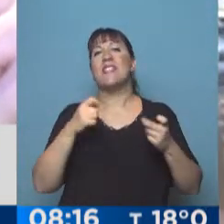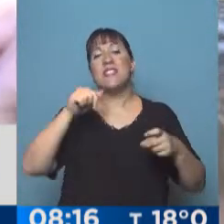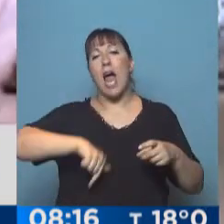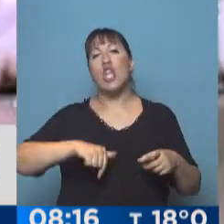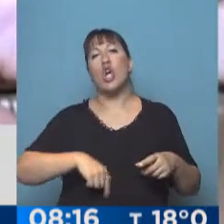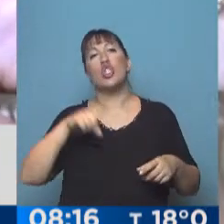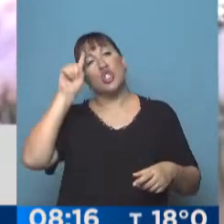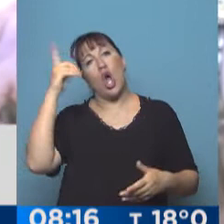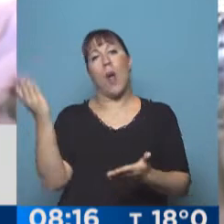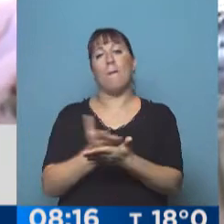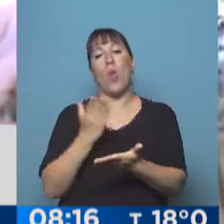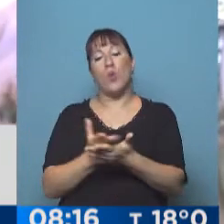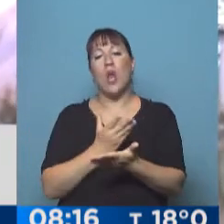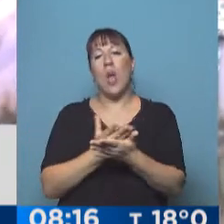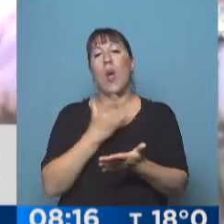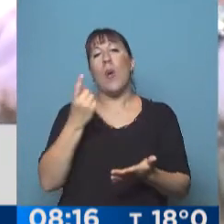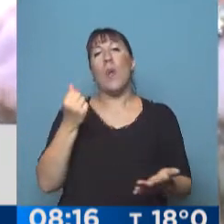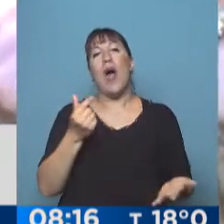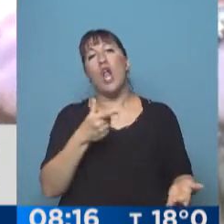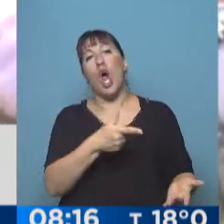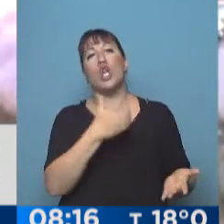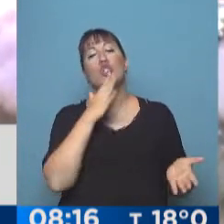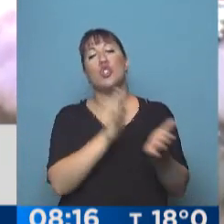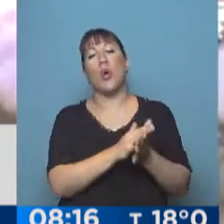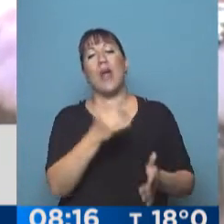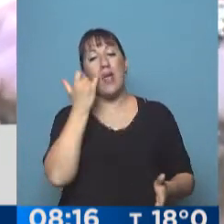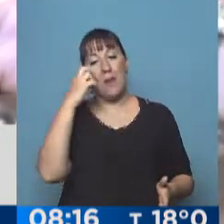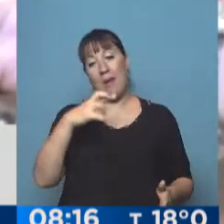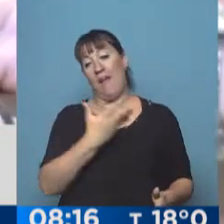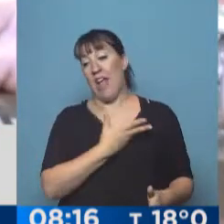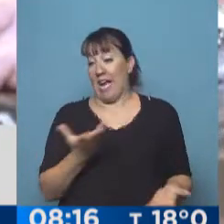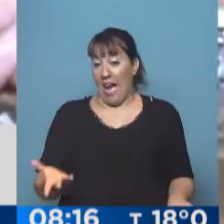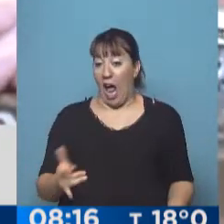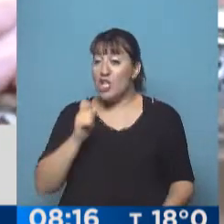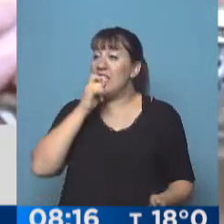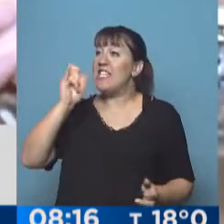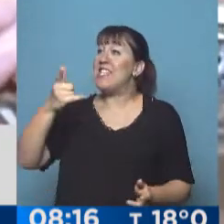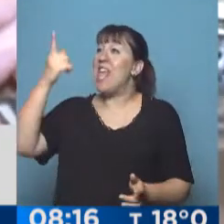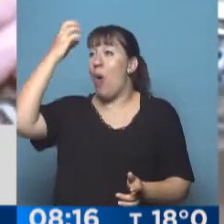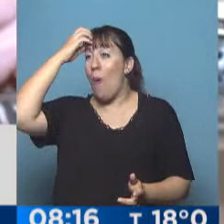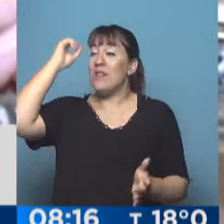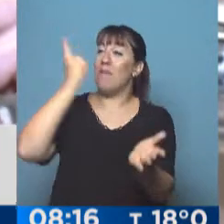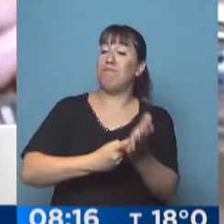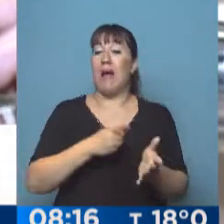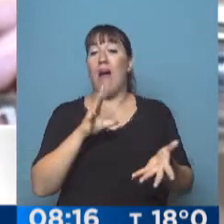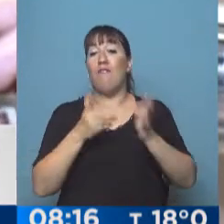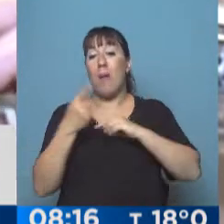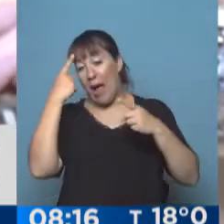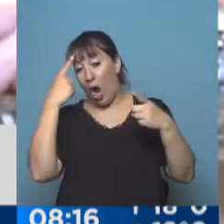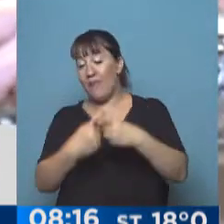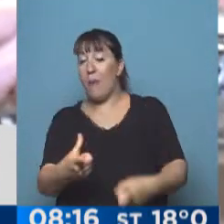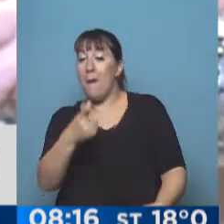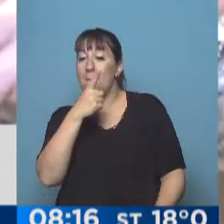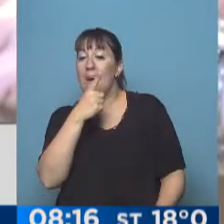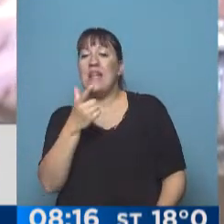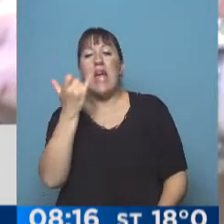le daba un valor relativo a la presencia y pf claro si le debe dar una sentencia de esta característica va de suyo que el objetivo parecía ser que debe ir